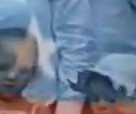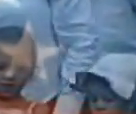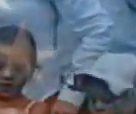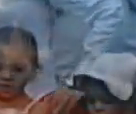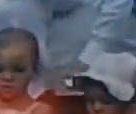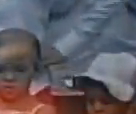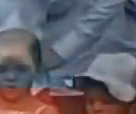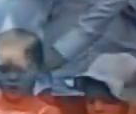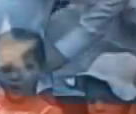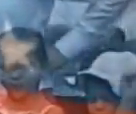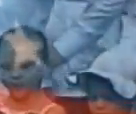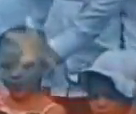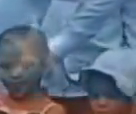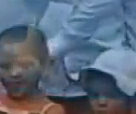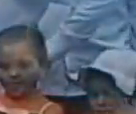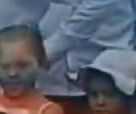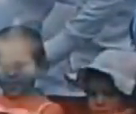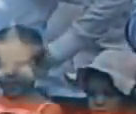¡Gracias!